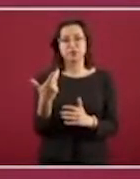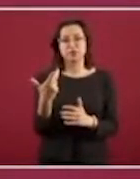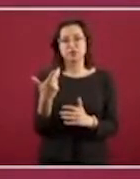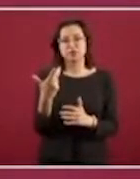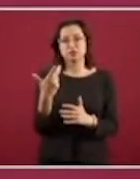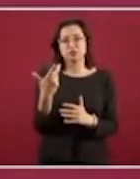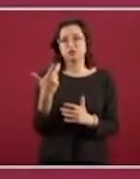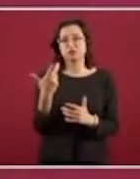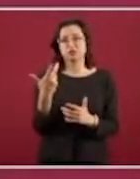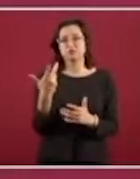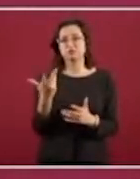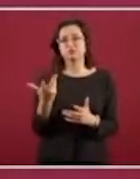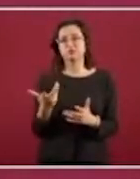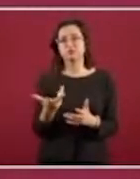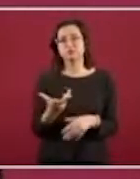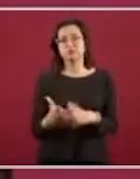de